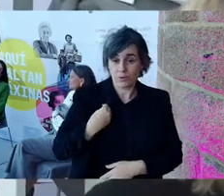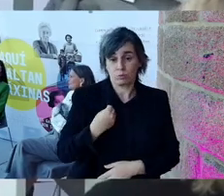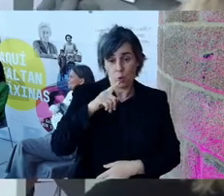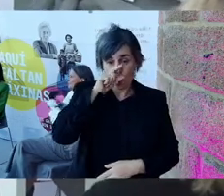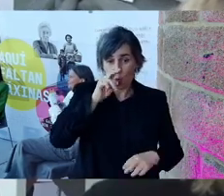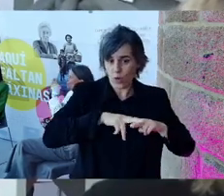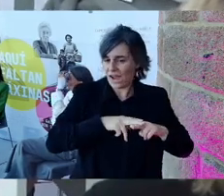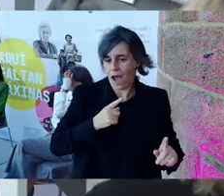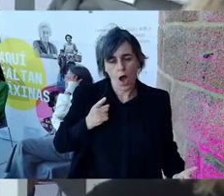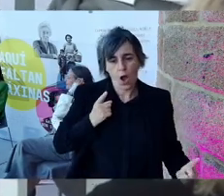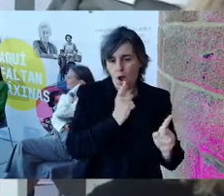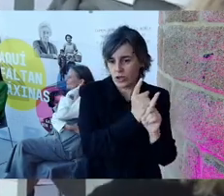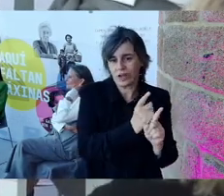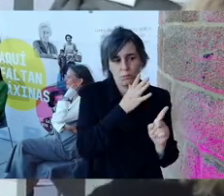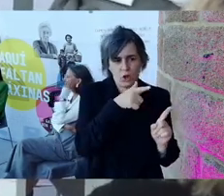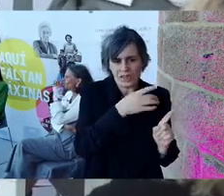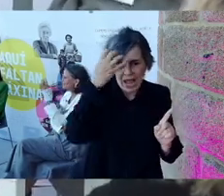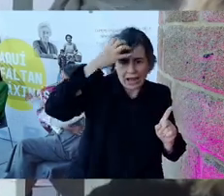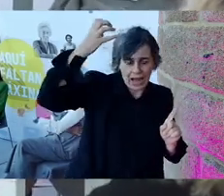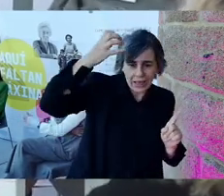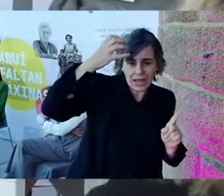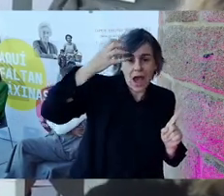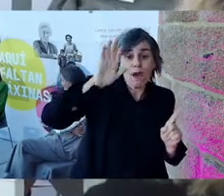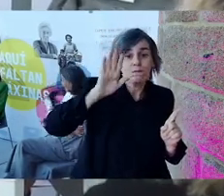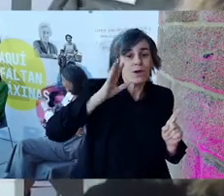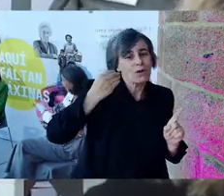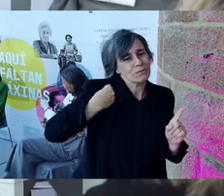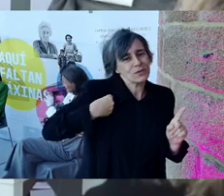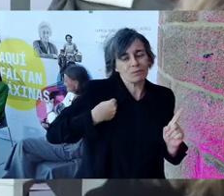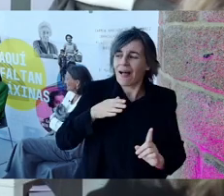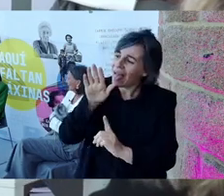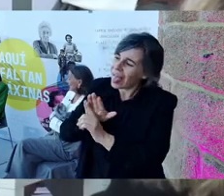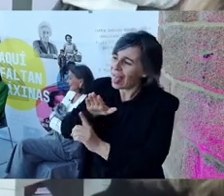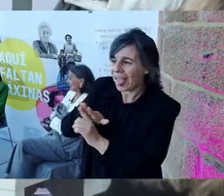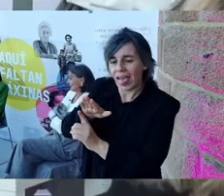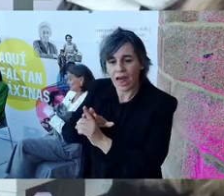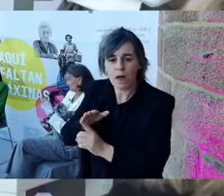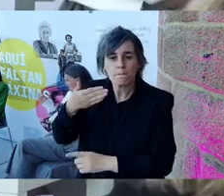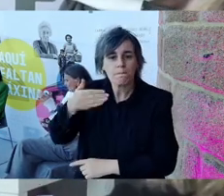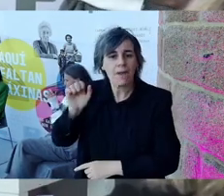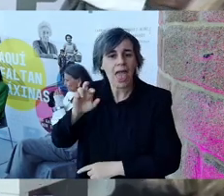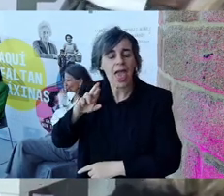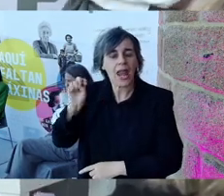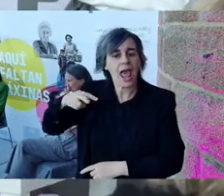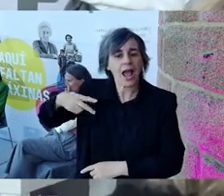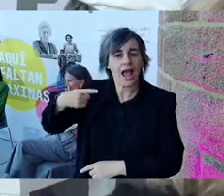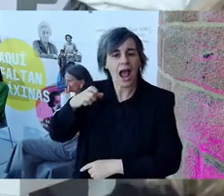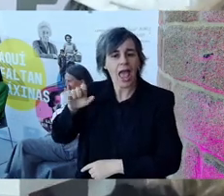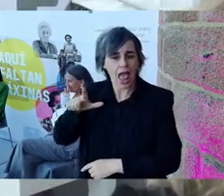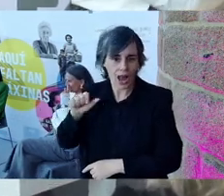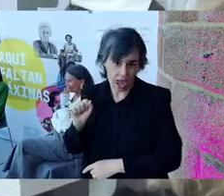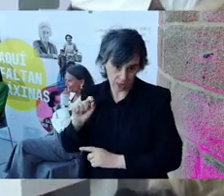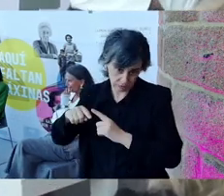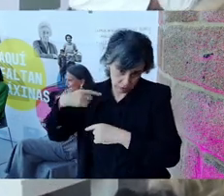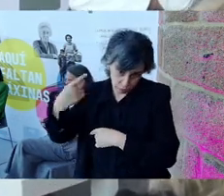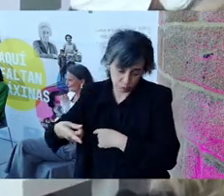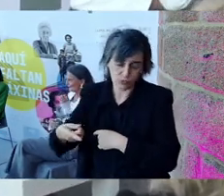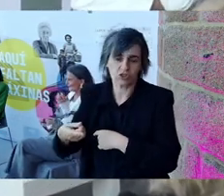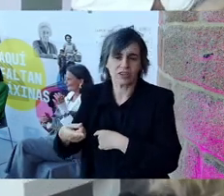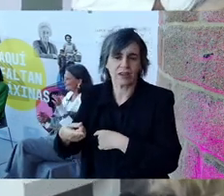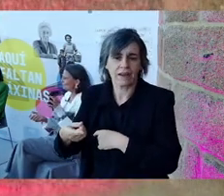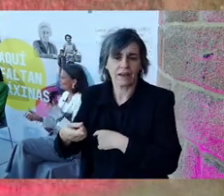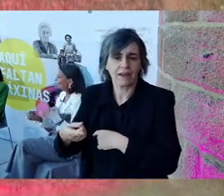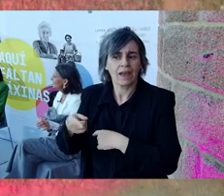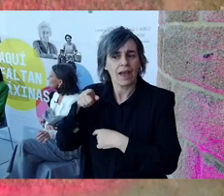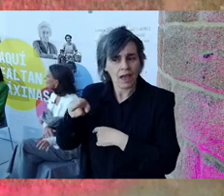porque Urraca se atrevió a reinar y sin embargo trata con infinito cariño y admiración a Berenguela, que vino poco